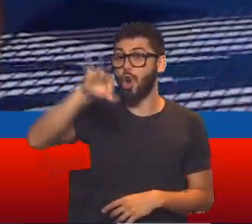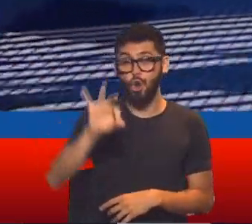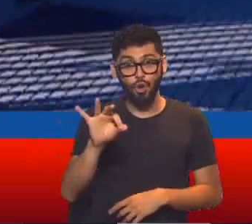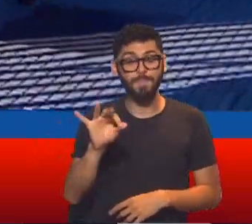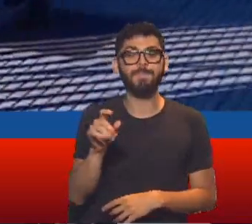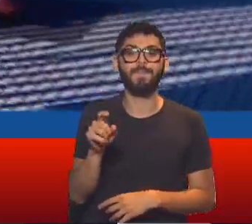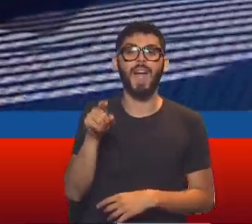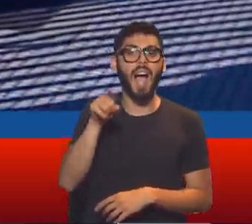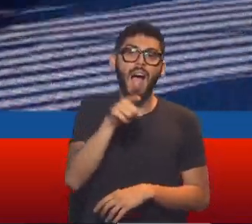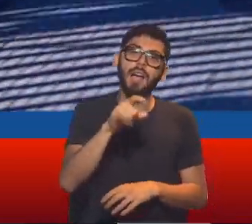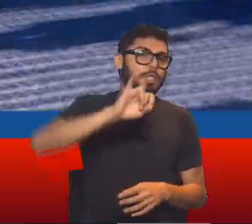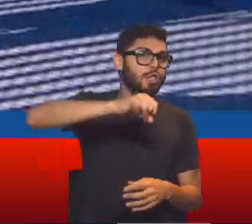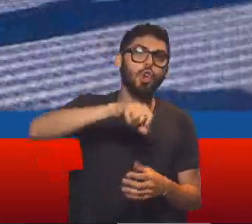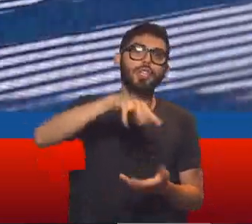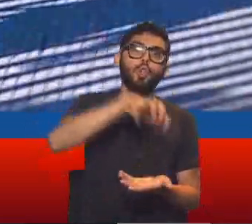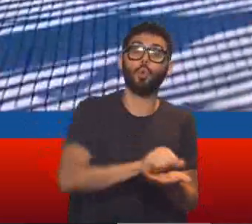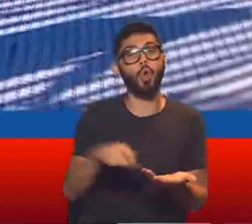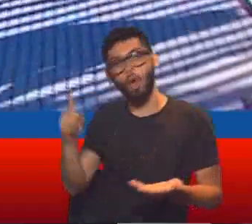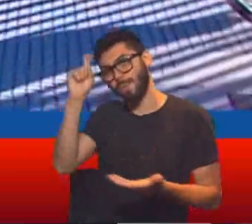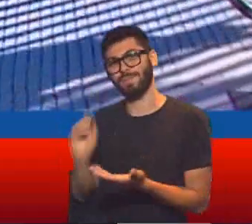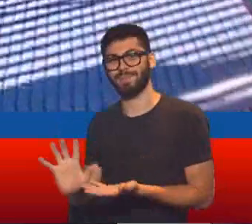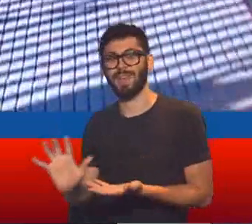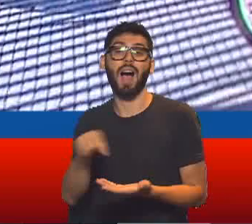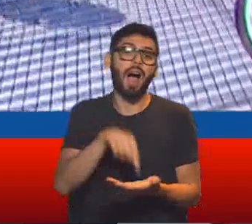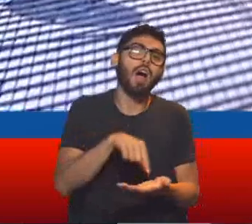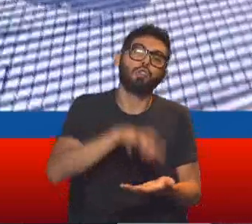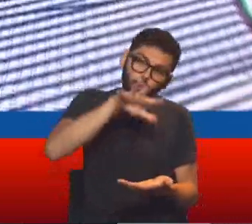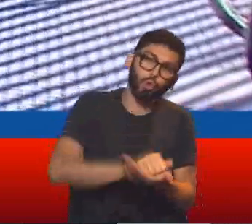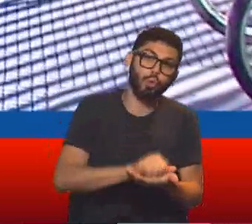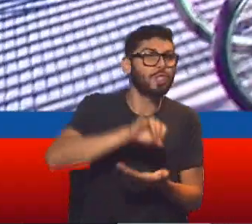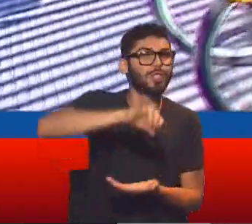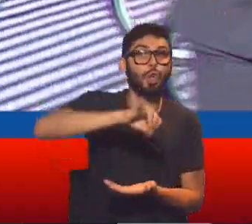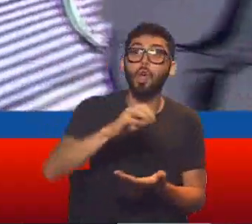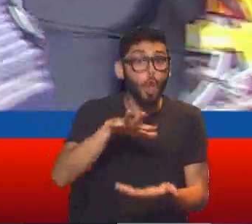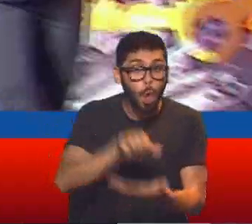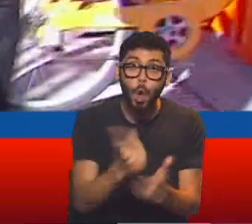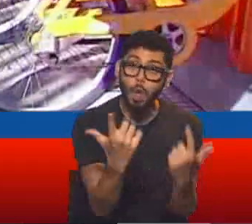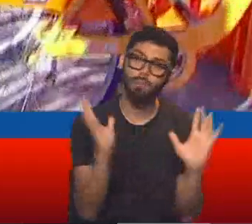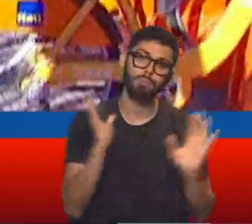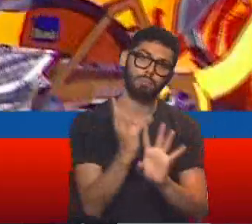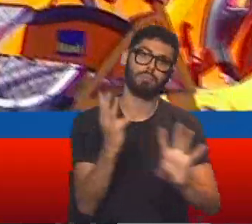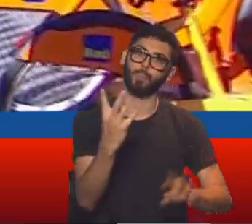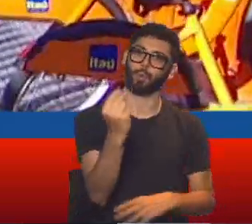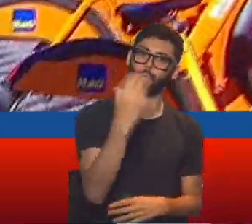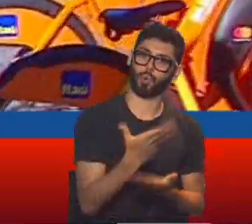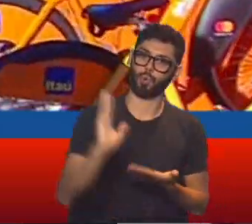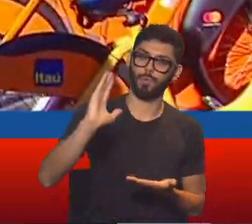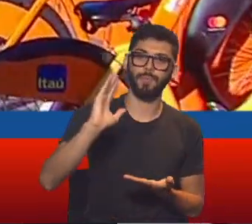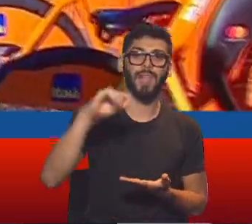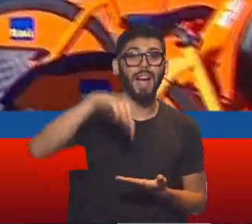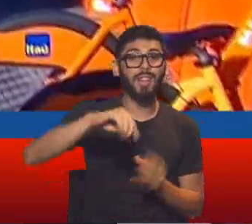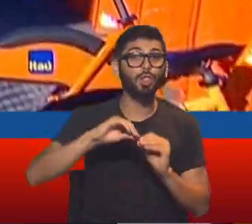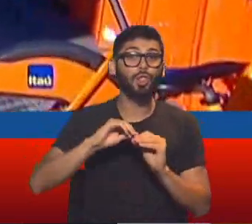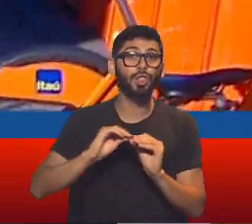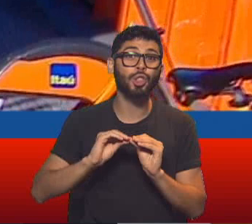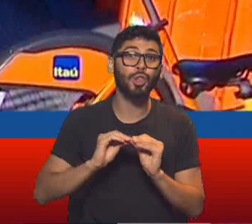turno, ¿sí? Es con turno. Aquí nadie va a ser atendido si no tiene turno. En total, acá, 13.000